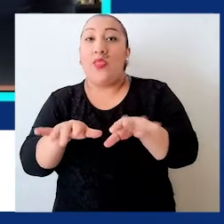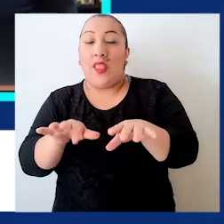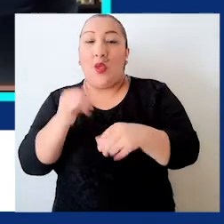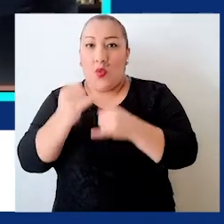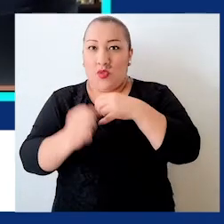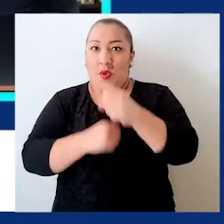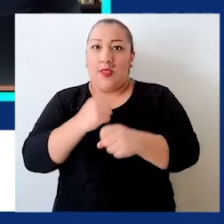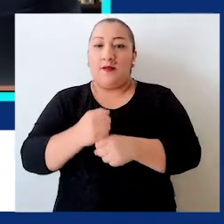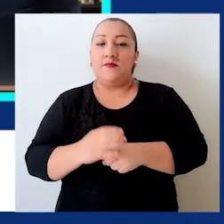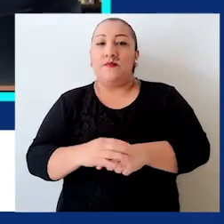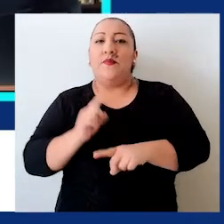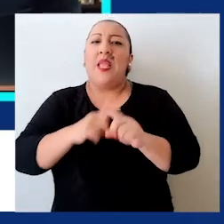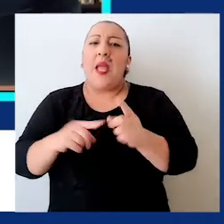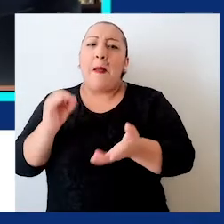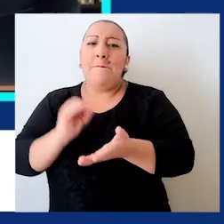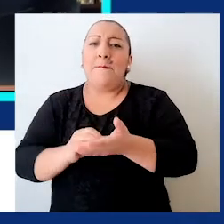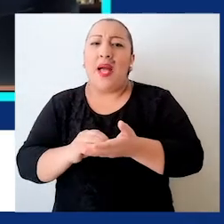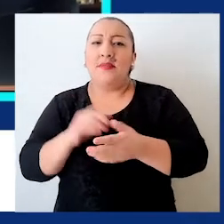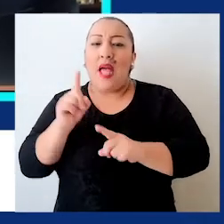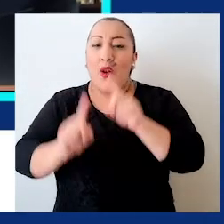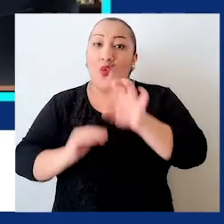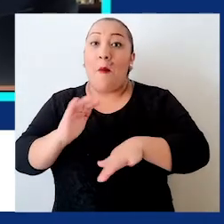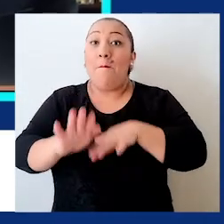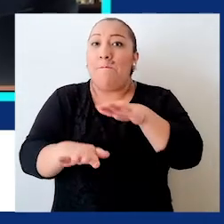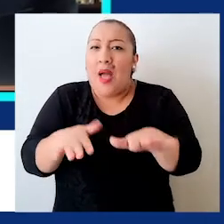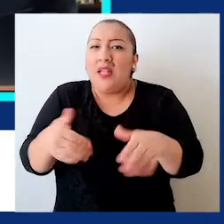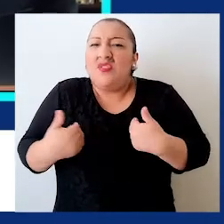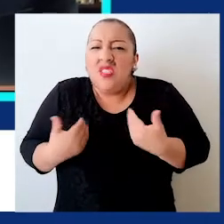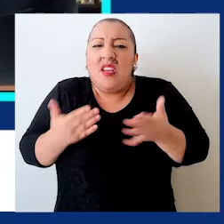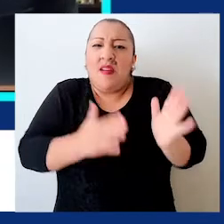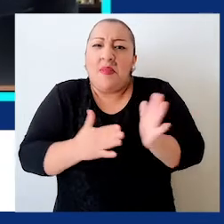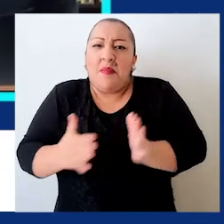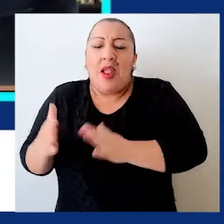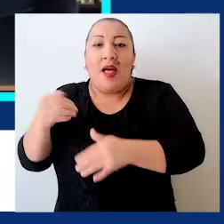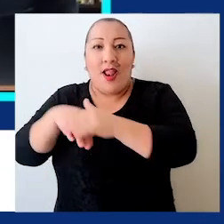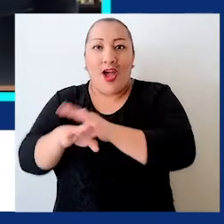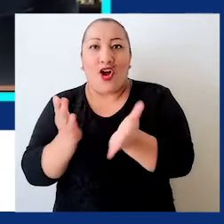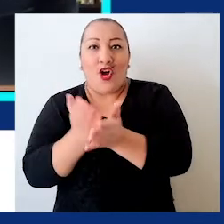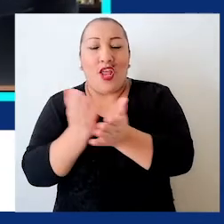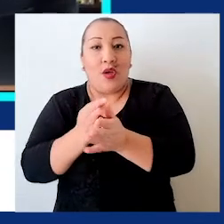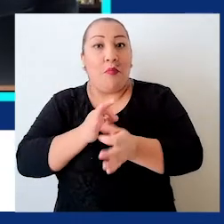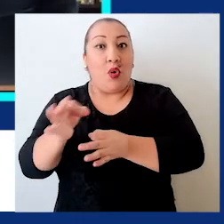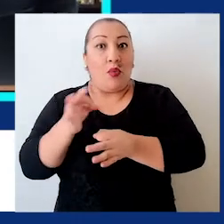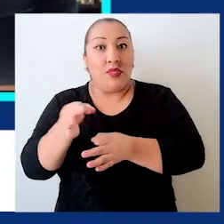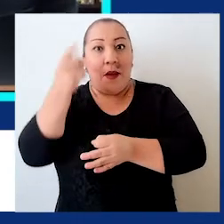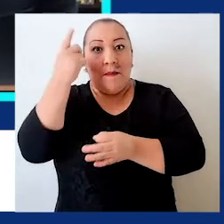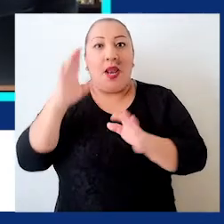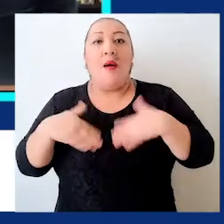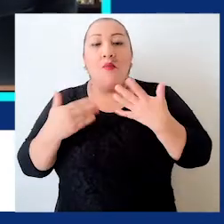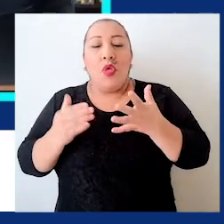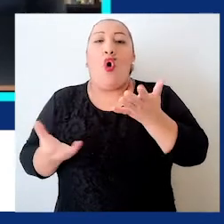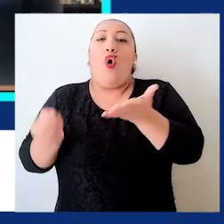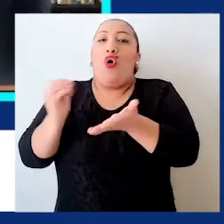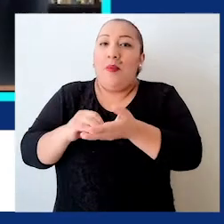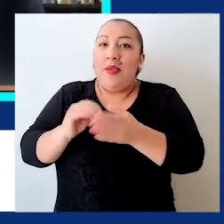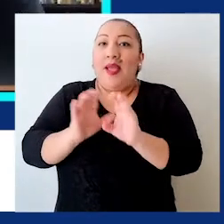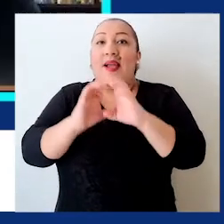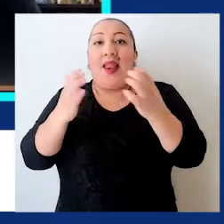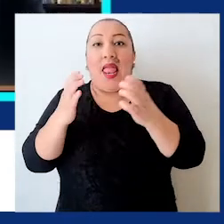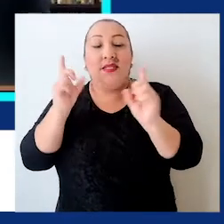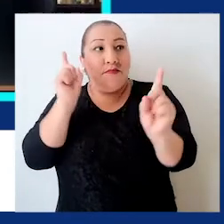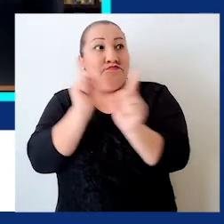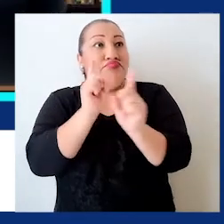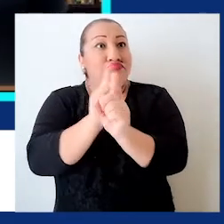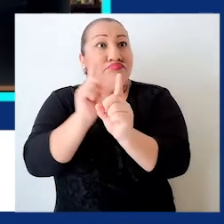año, ¿no? ¿Qué protocolos y pasos deberán seguir los colegios de zonas rurales para poder reanudar las clases